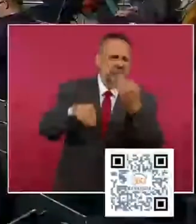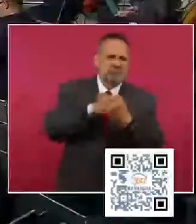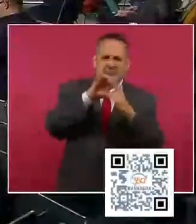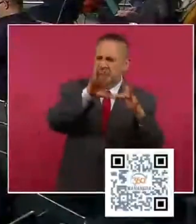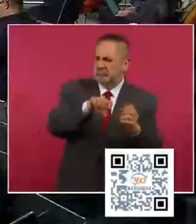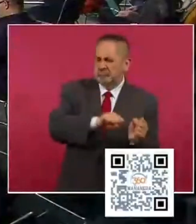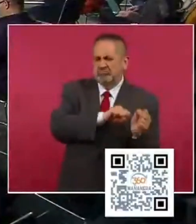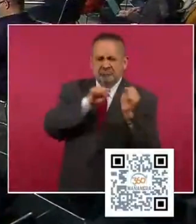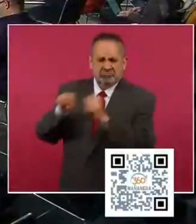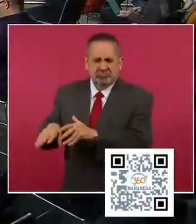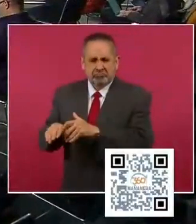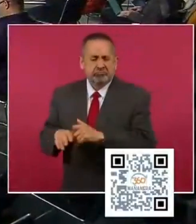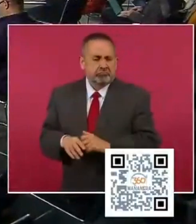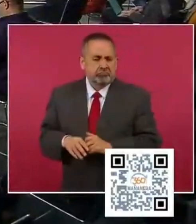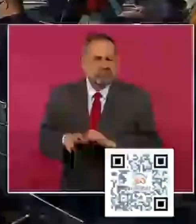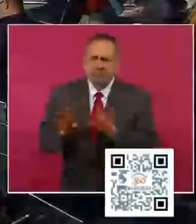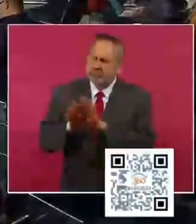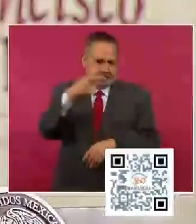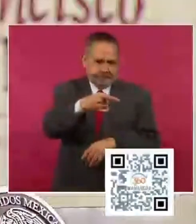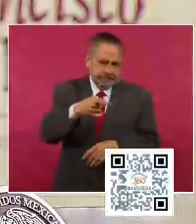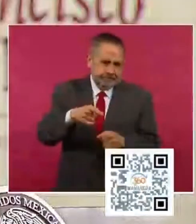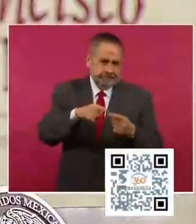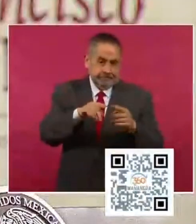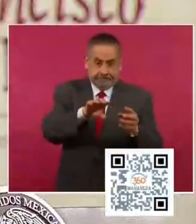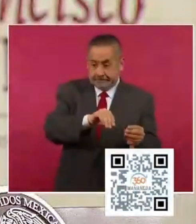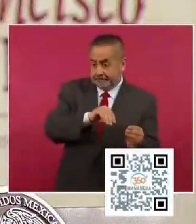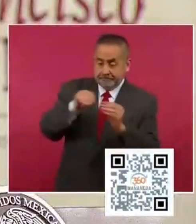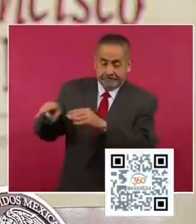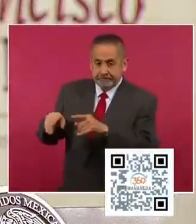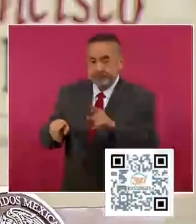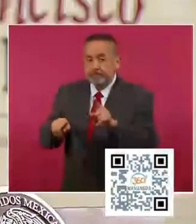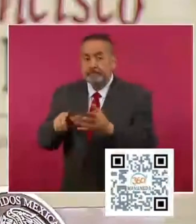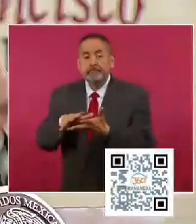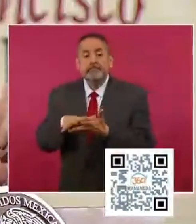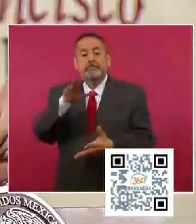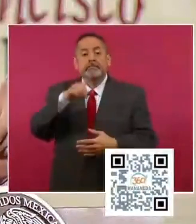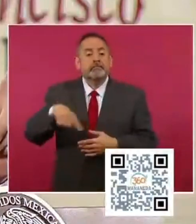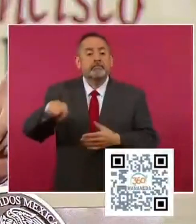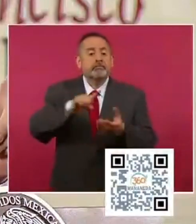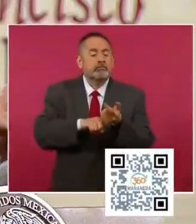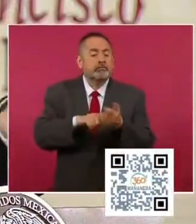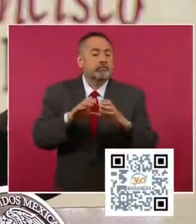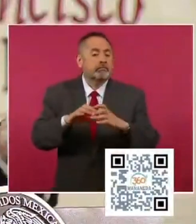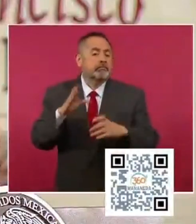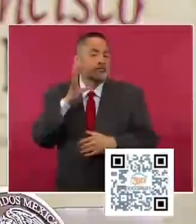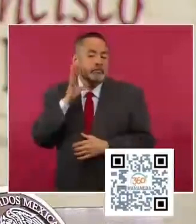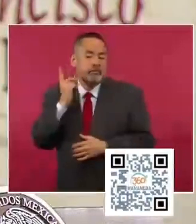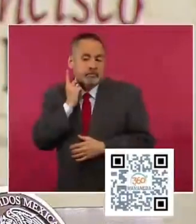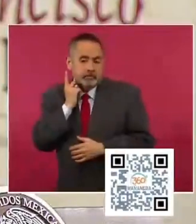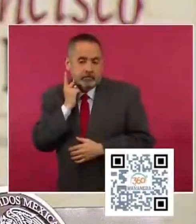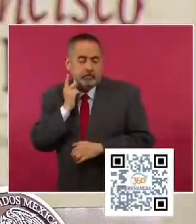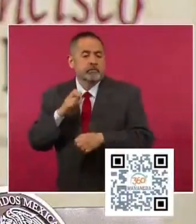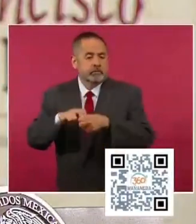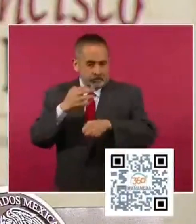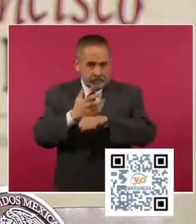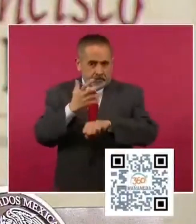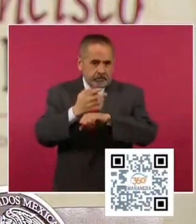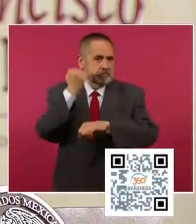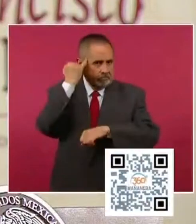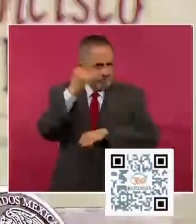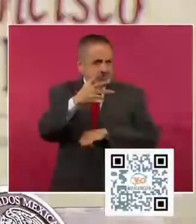todos Con qué medio el que sea nada más que esta idea tiene la mayoría en la cámara de diputados hoy de Estados